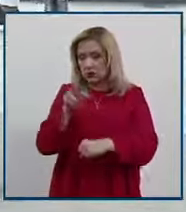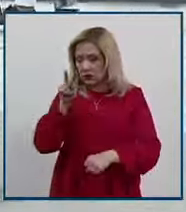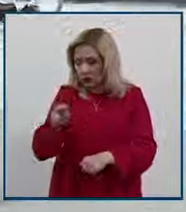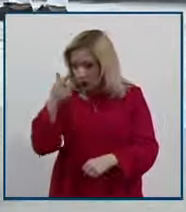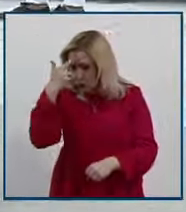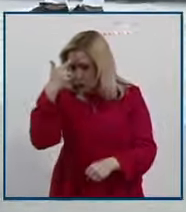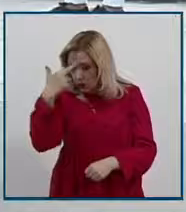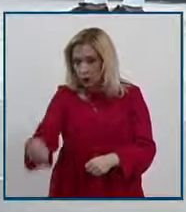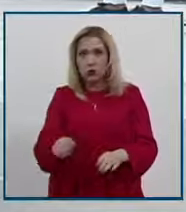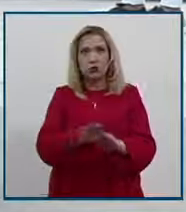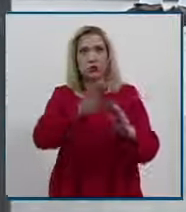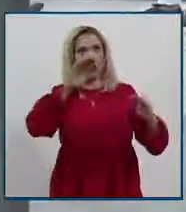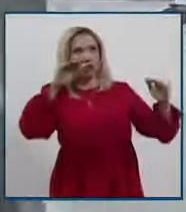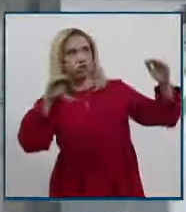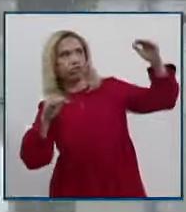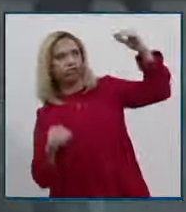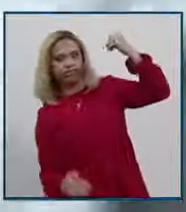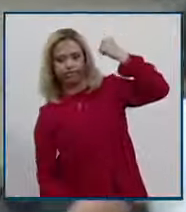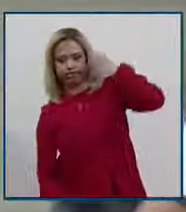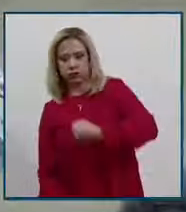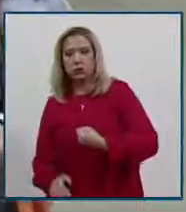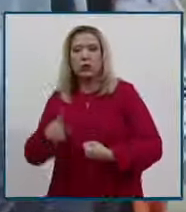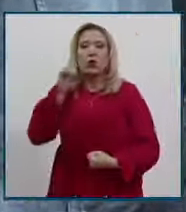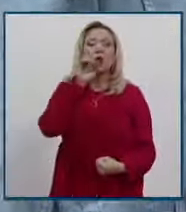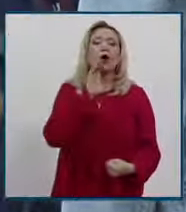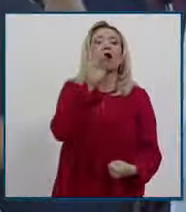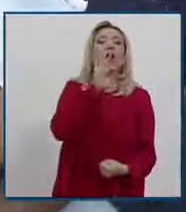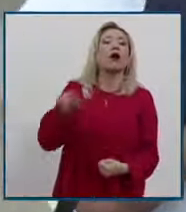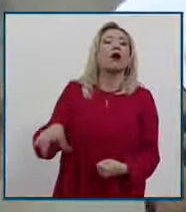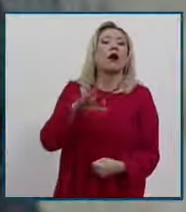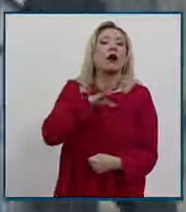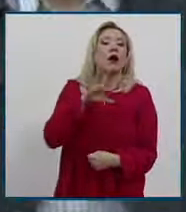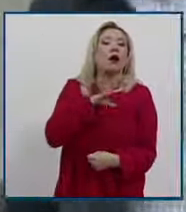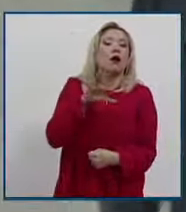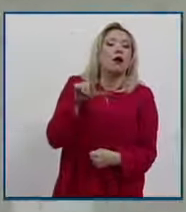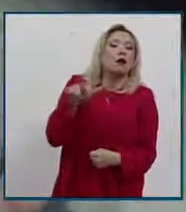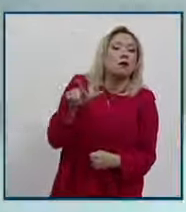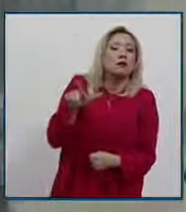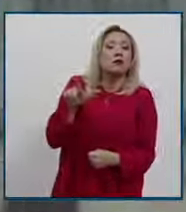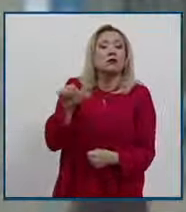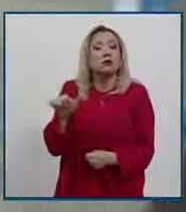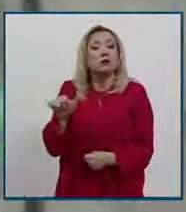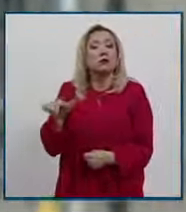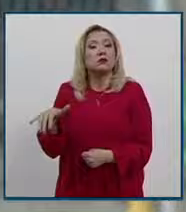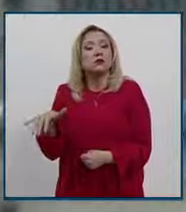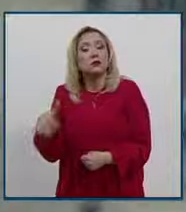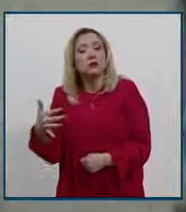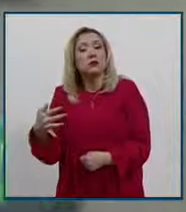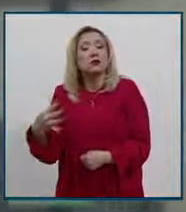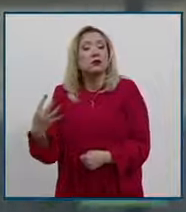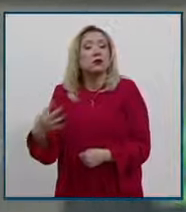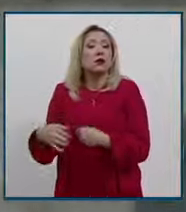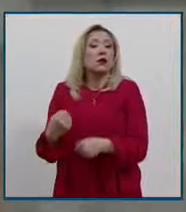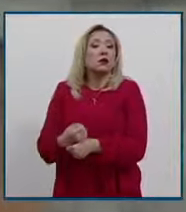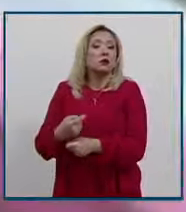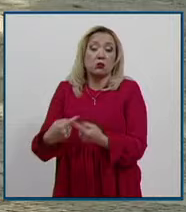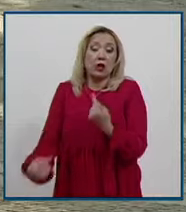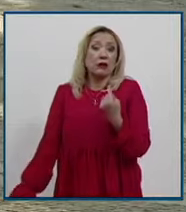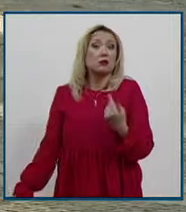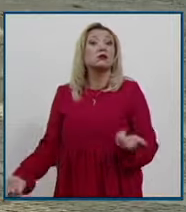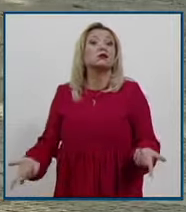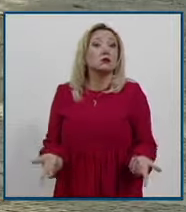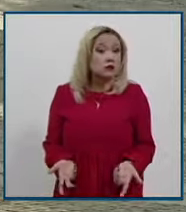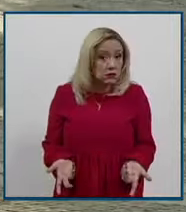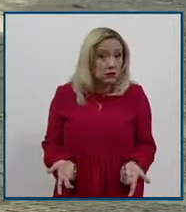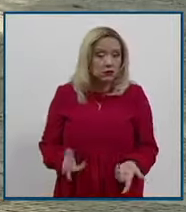y relaciones de poder en contra de una mujer menor de edad esta interpretación se desprende de dos tesis aisladas y